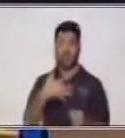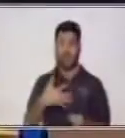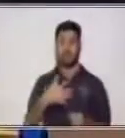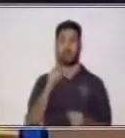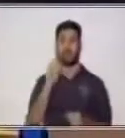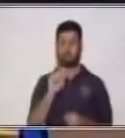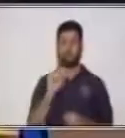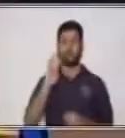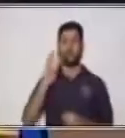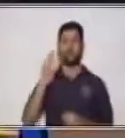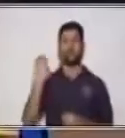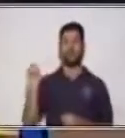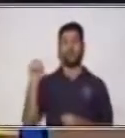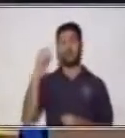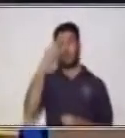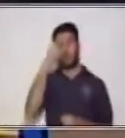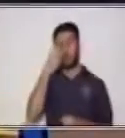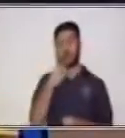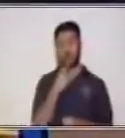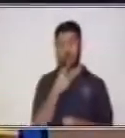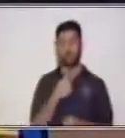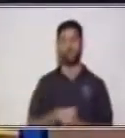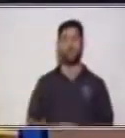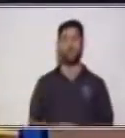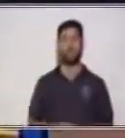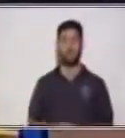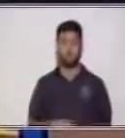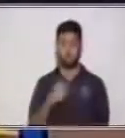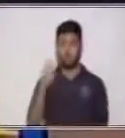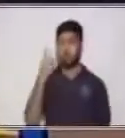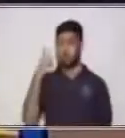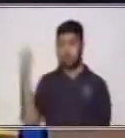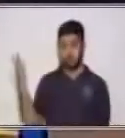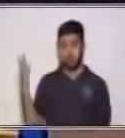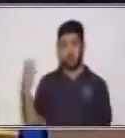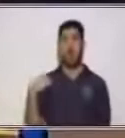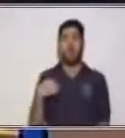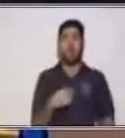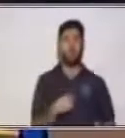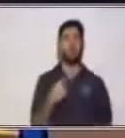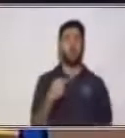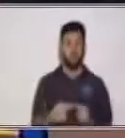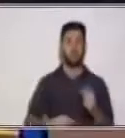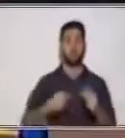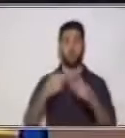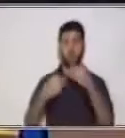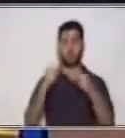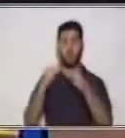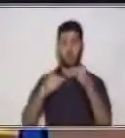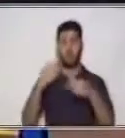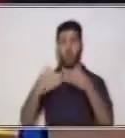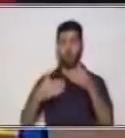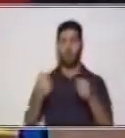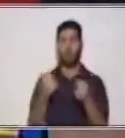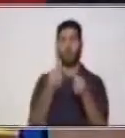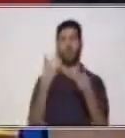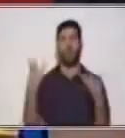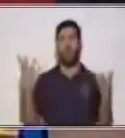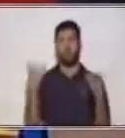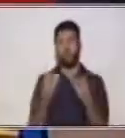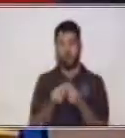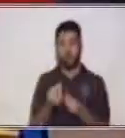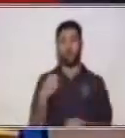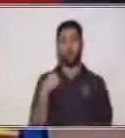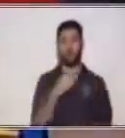con 30 centavos. ¿Ya vieron? Podemos ir haciendo nuestro cálculo mental de cuánto tenemos